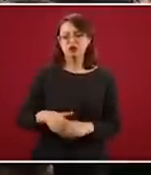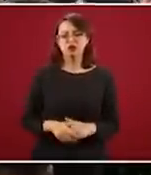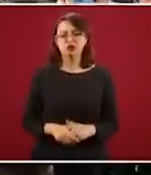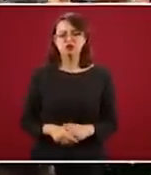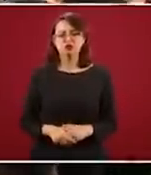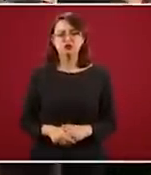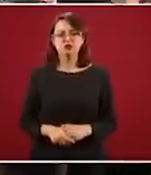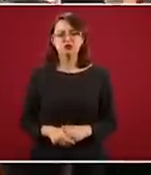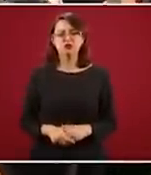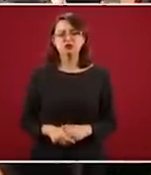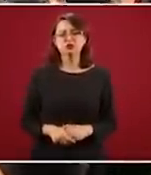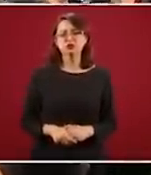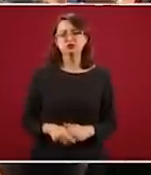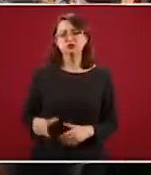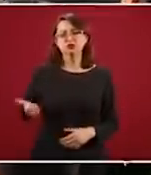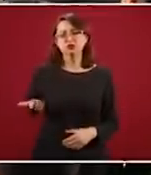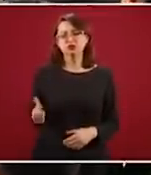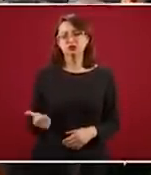Miren, Guanajuato,